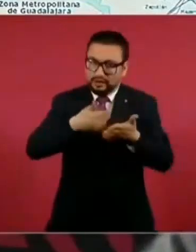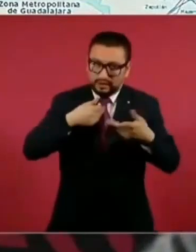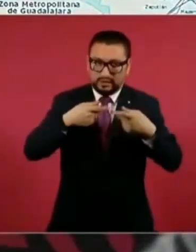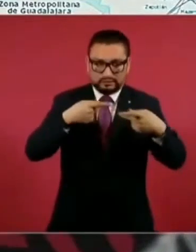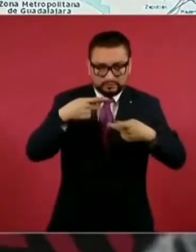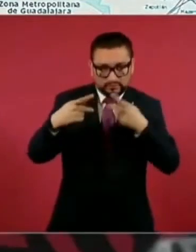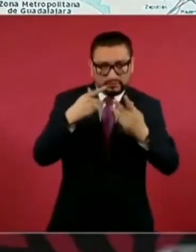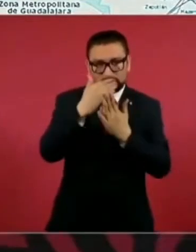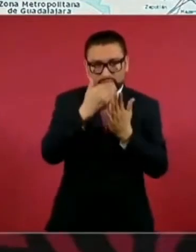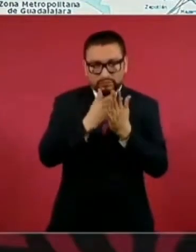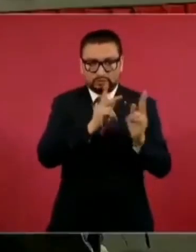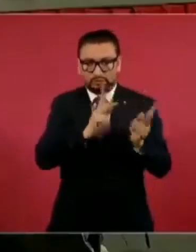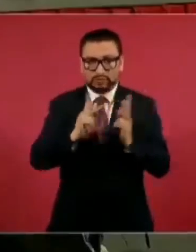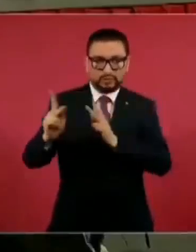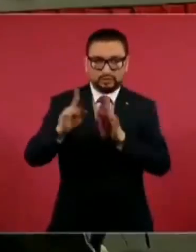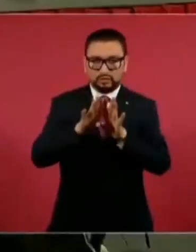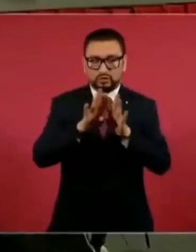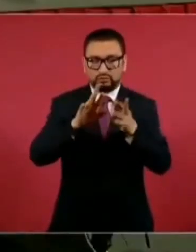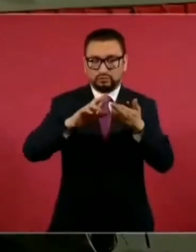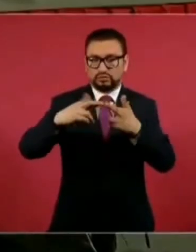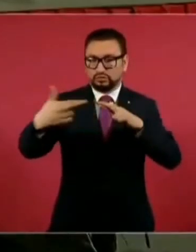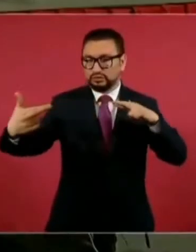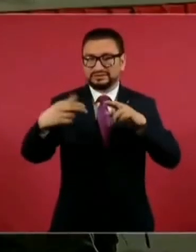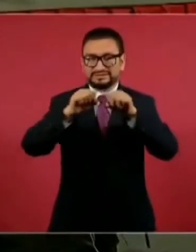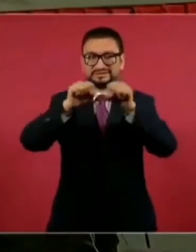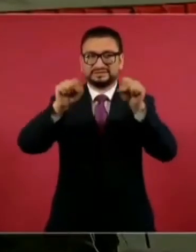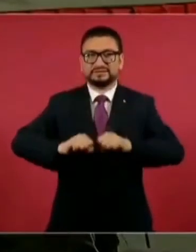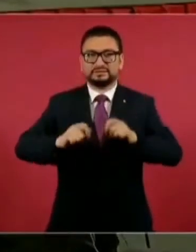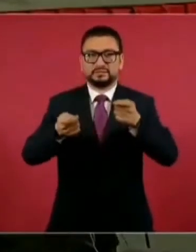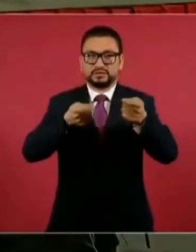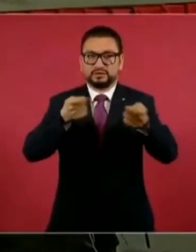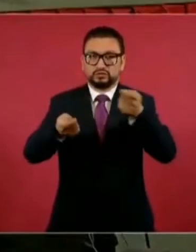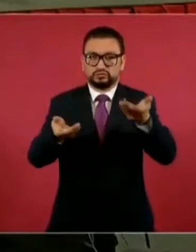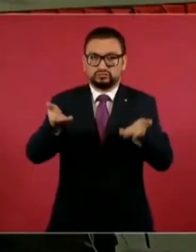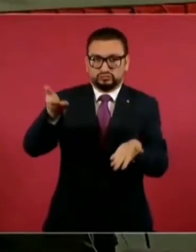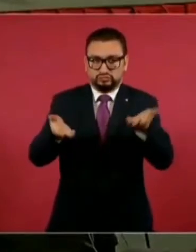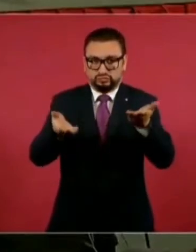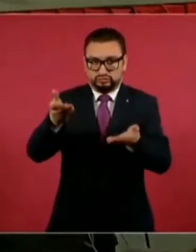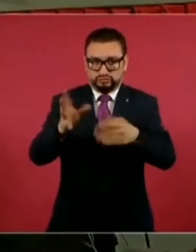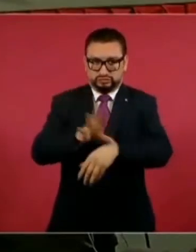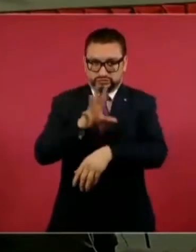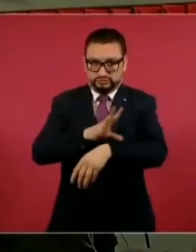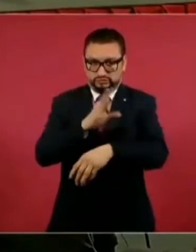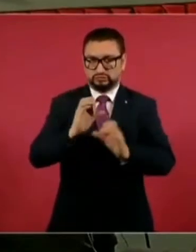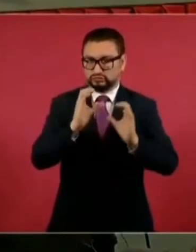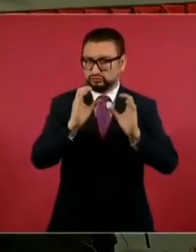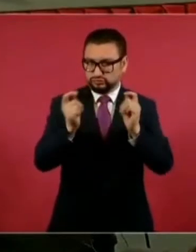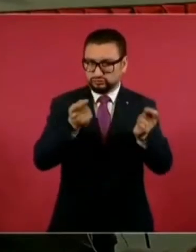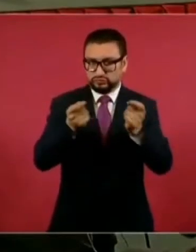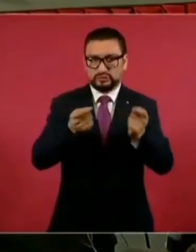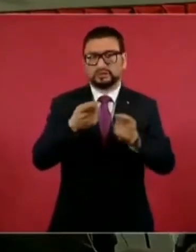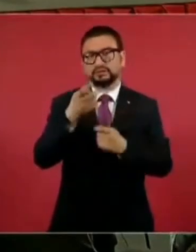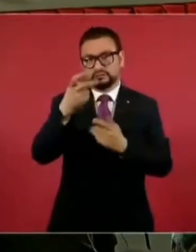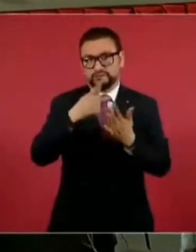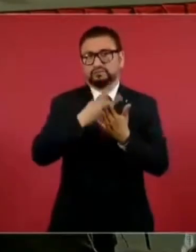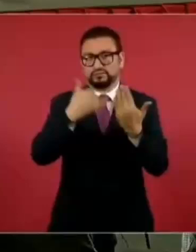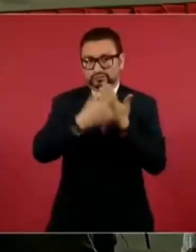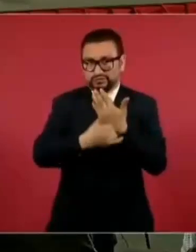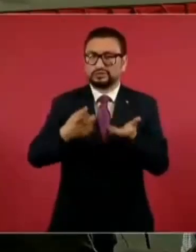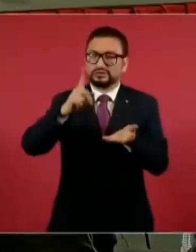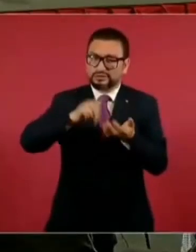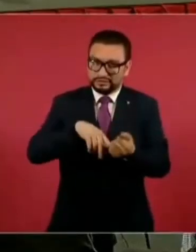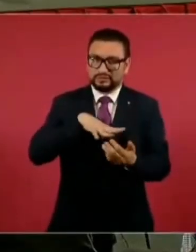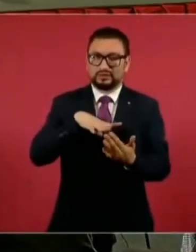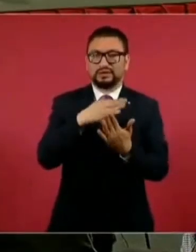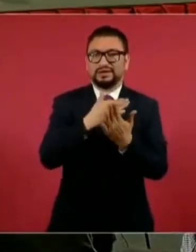nos dice que tengo que poner un sistema de regulación de esta parte y se considera dentro del proyecto. Esa es la